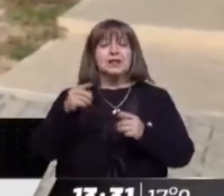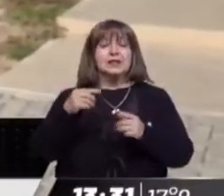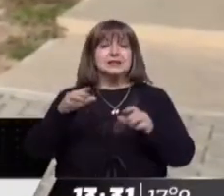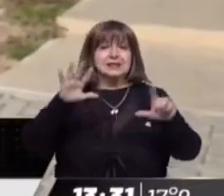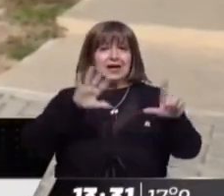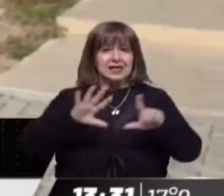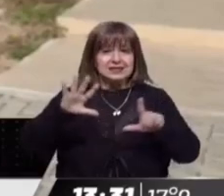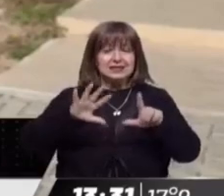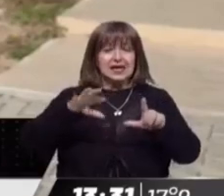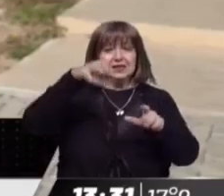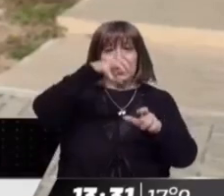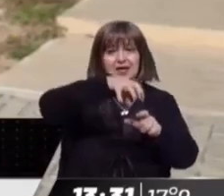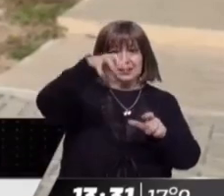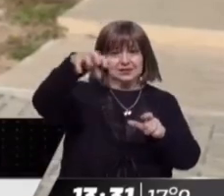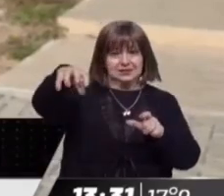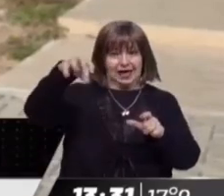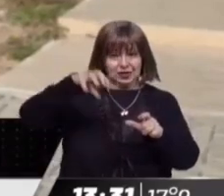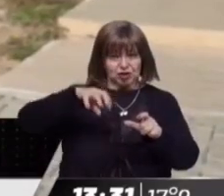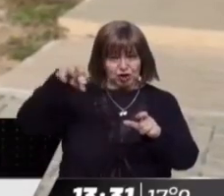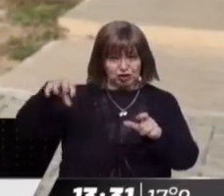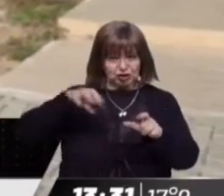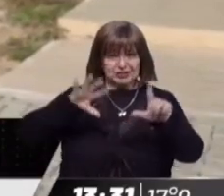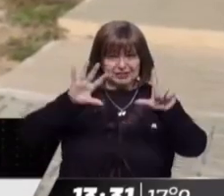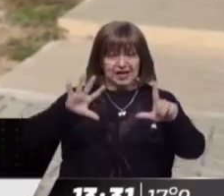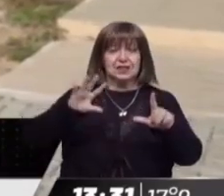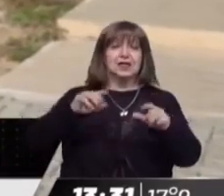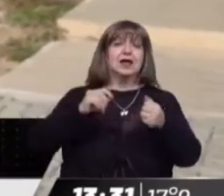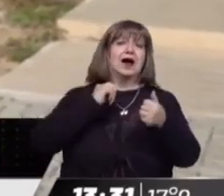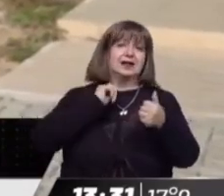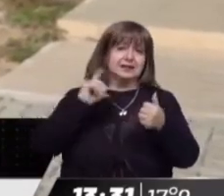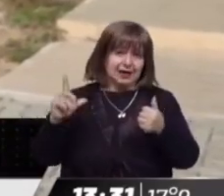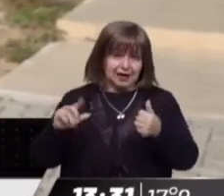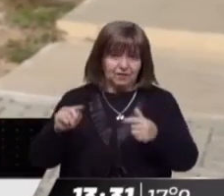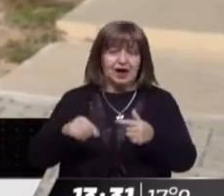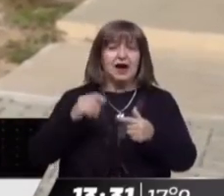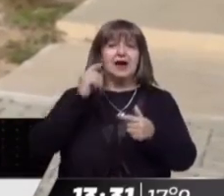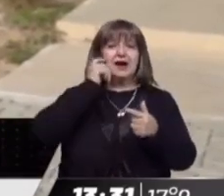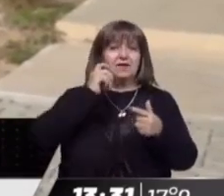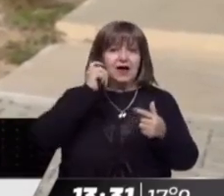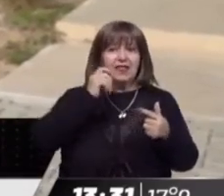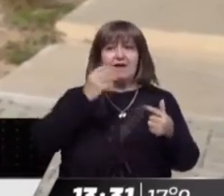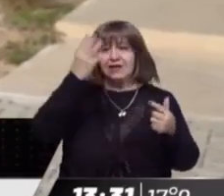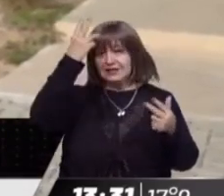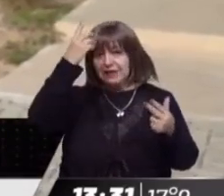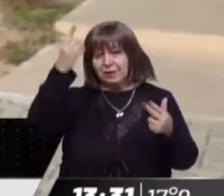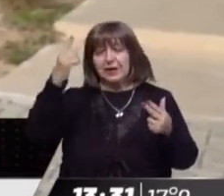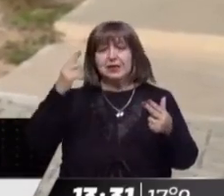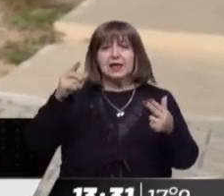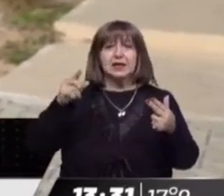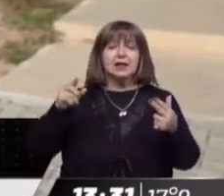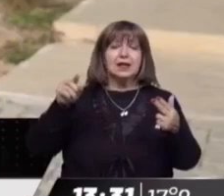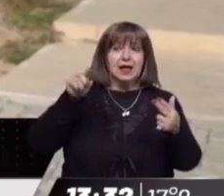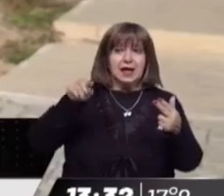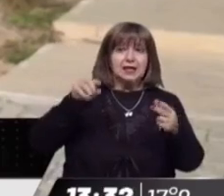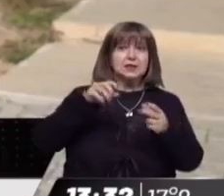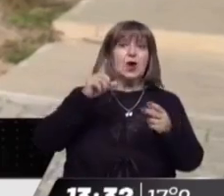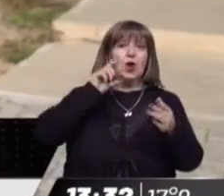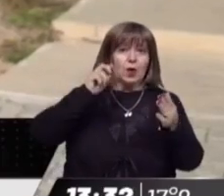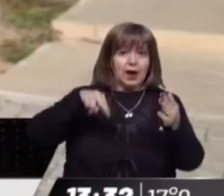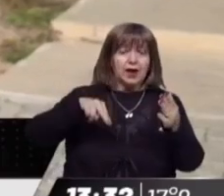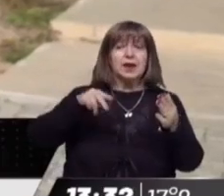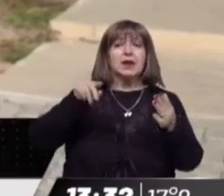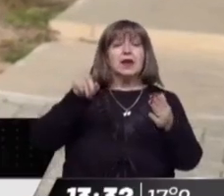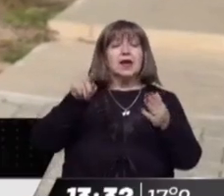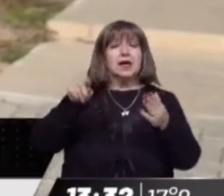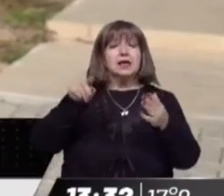recibiendo, además de este, es decir, habrá entregas en San Rafael, en Rivadavia, en San Martín, y esos centros, en Luján,